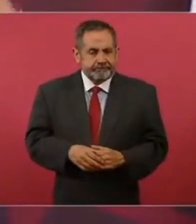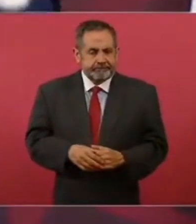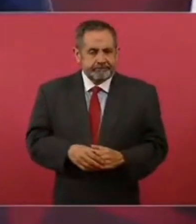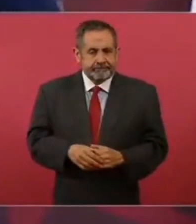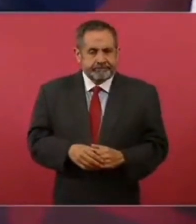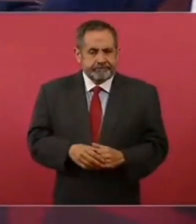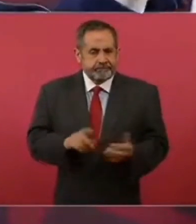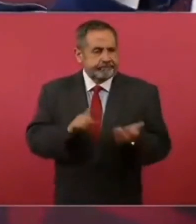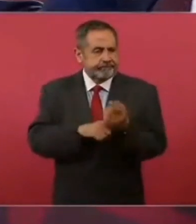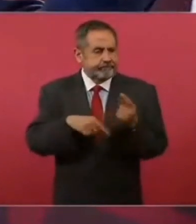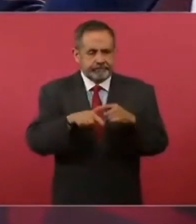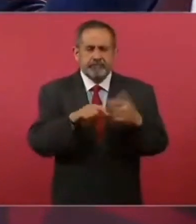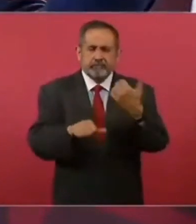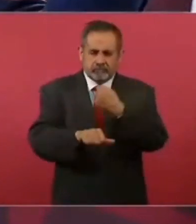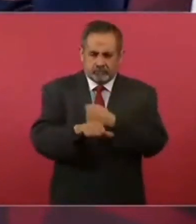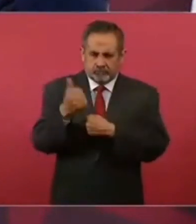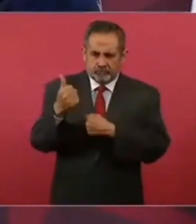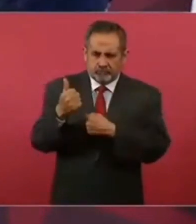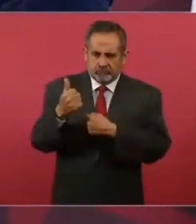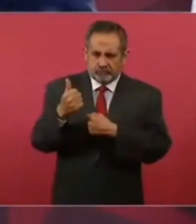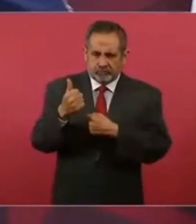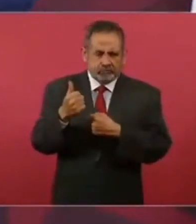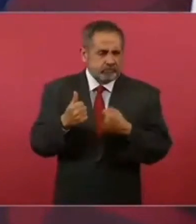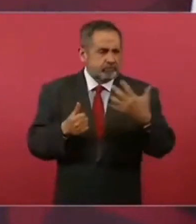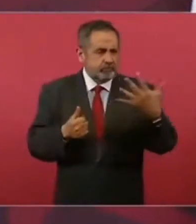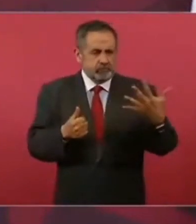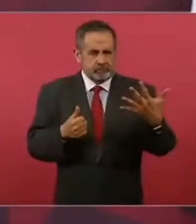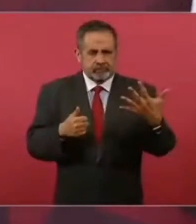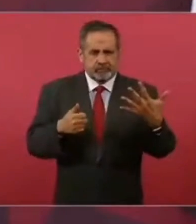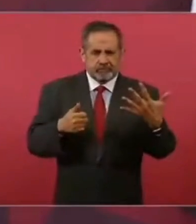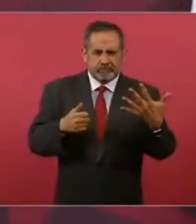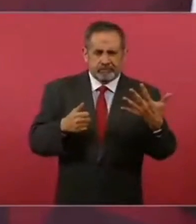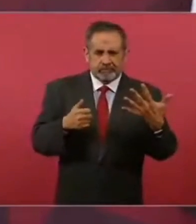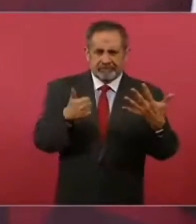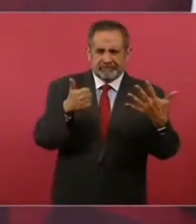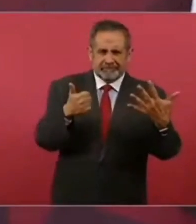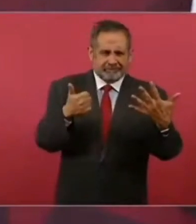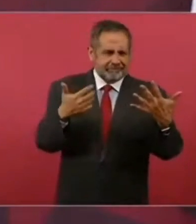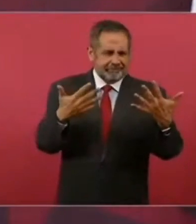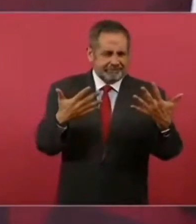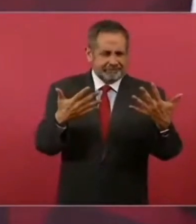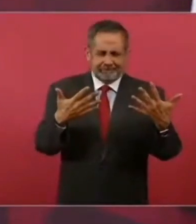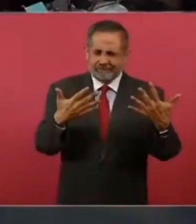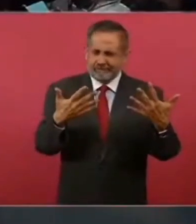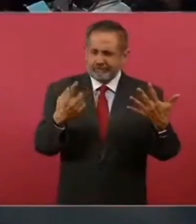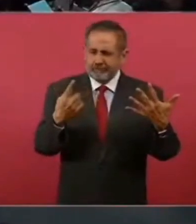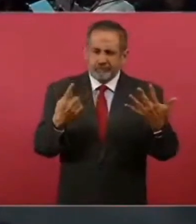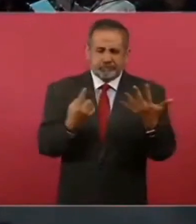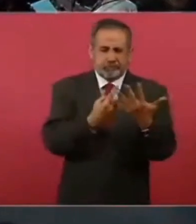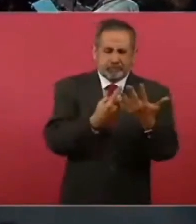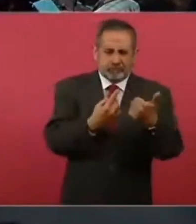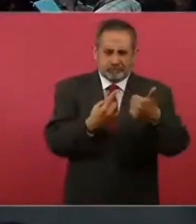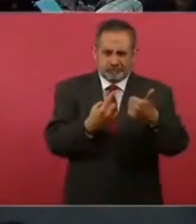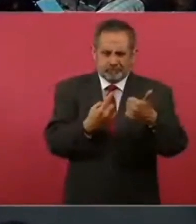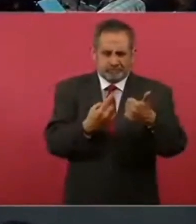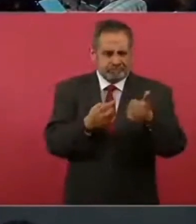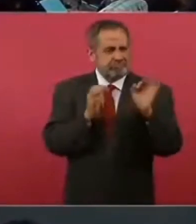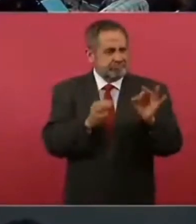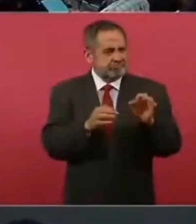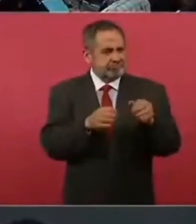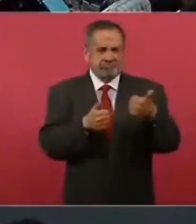porque son once no cinco y se convencía uno seis ya con ellos